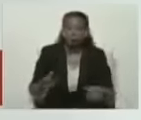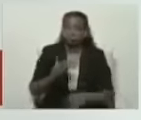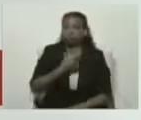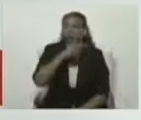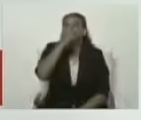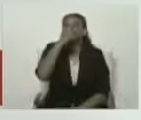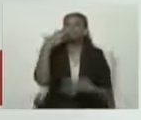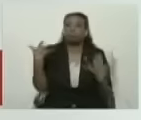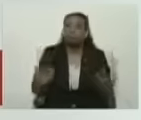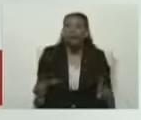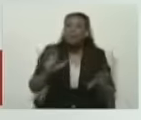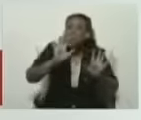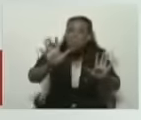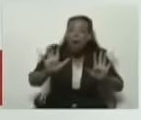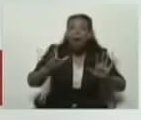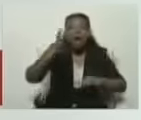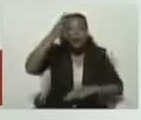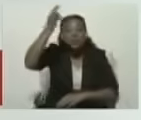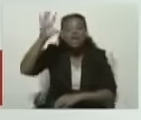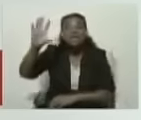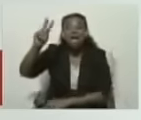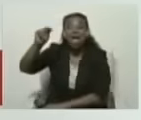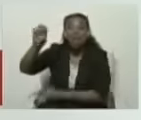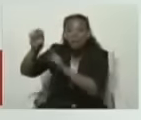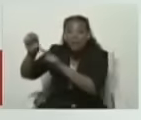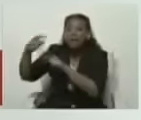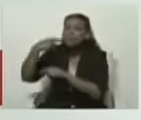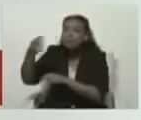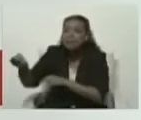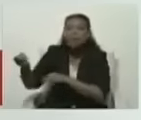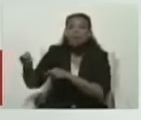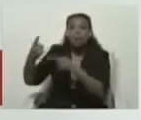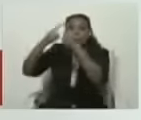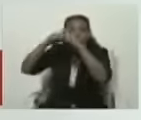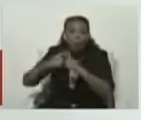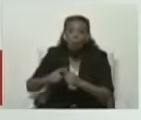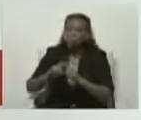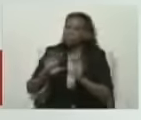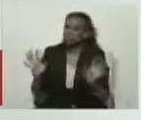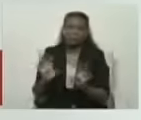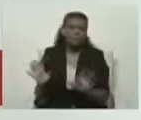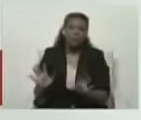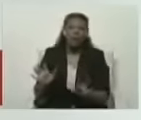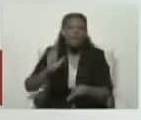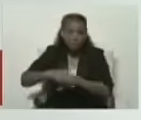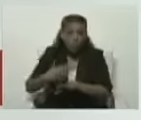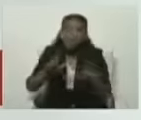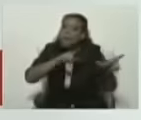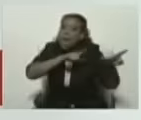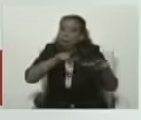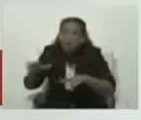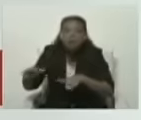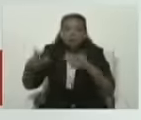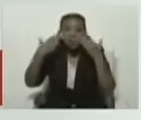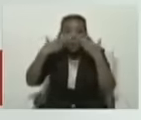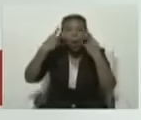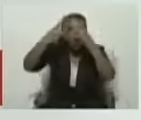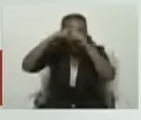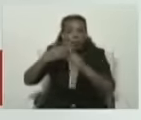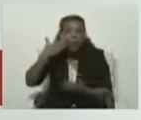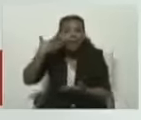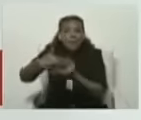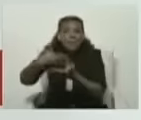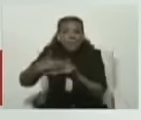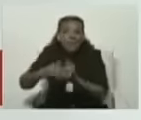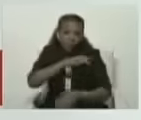dicho. No es necesario que el Consejo Nacional Electoral cuente los votos. Porque es que ya el resultado es evidente.